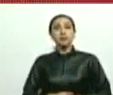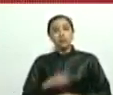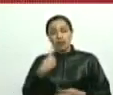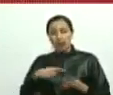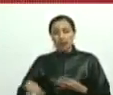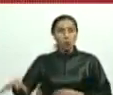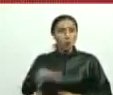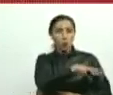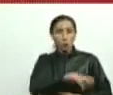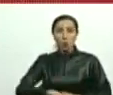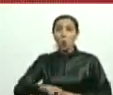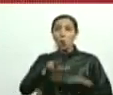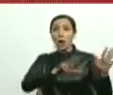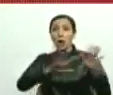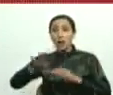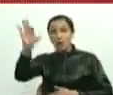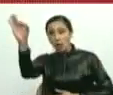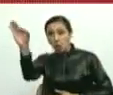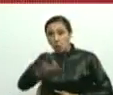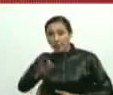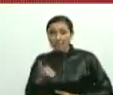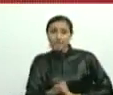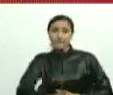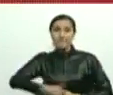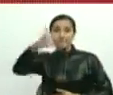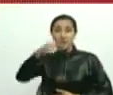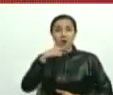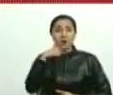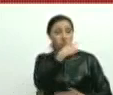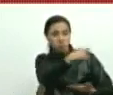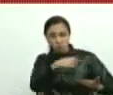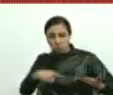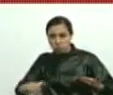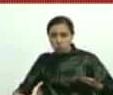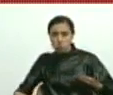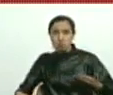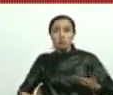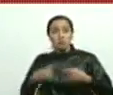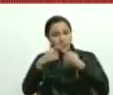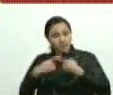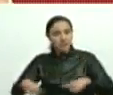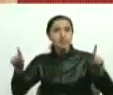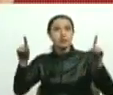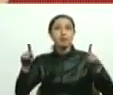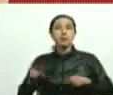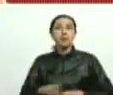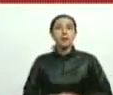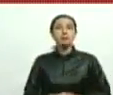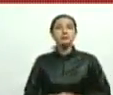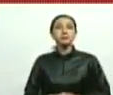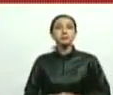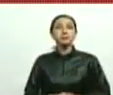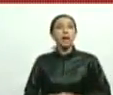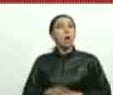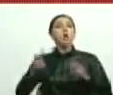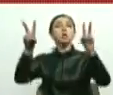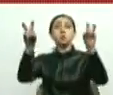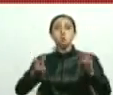del 85% de los nombres no eran ni concejales ni legisladores. Nombres que están apareciendo